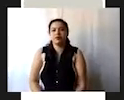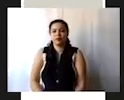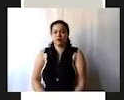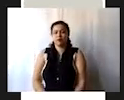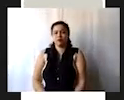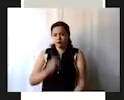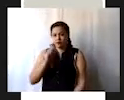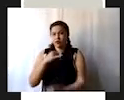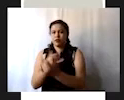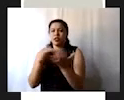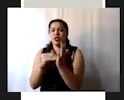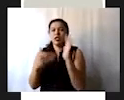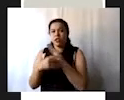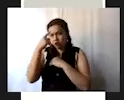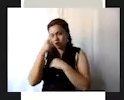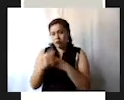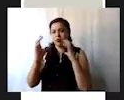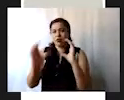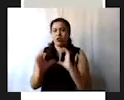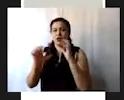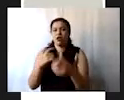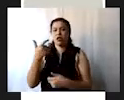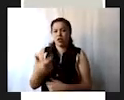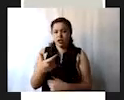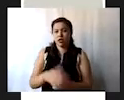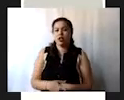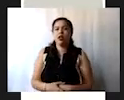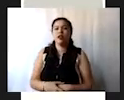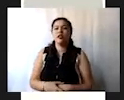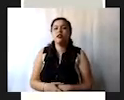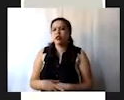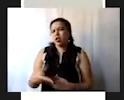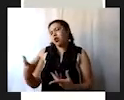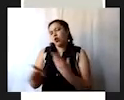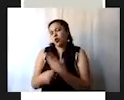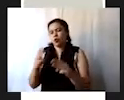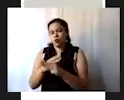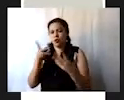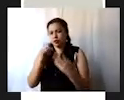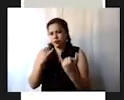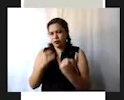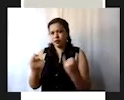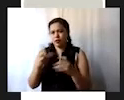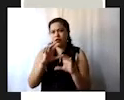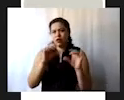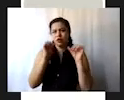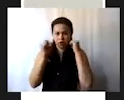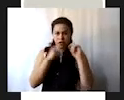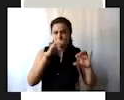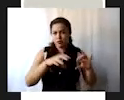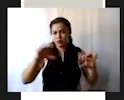es una estrategia de procuración de fondos. Muchas organizaciones en todos los sectores